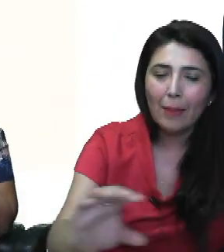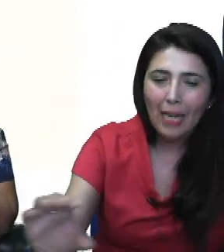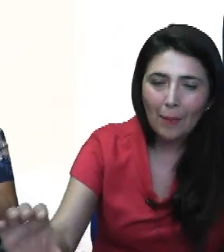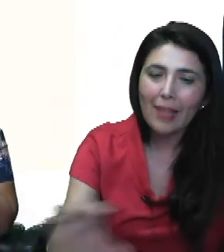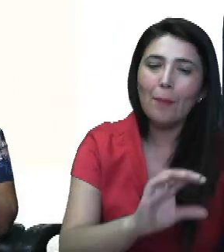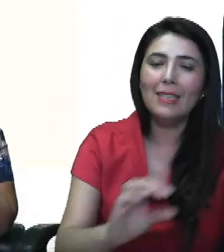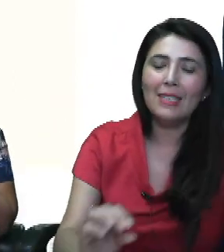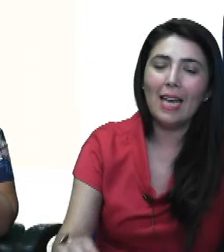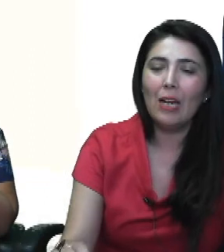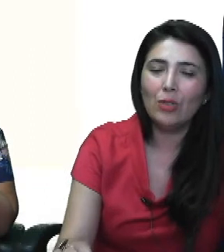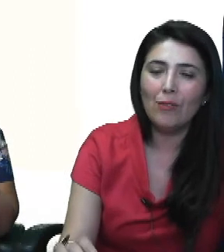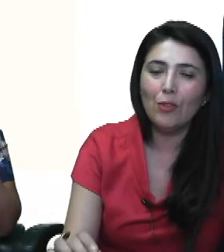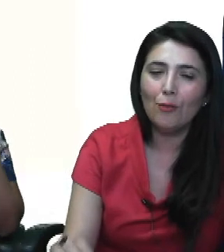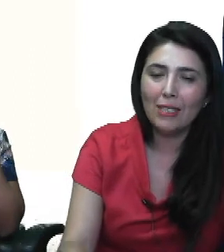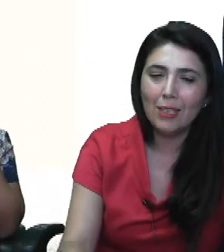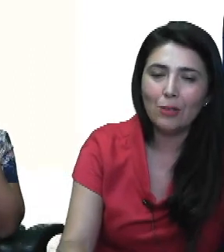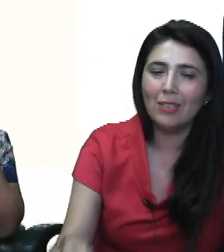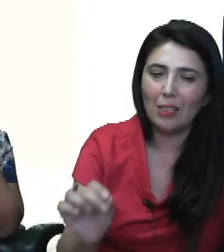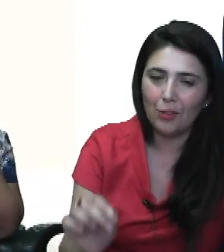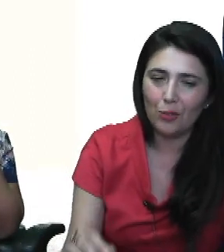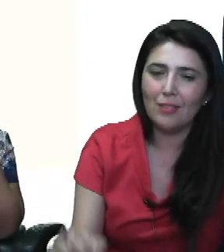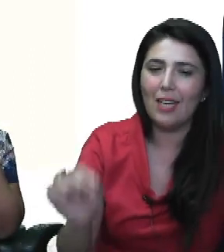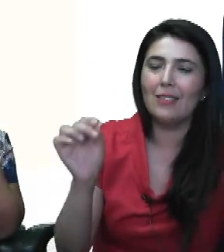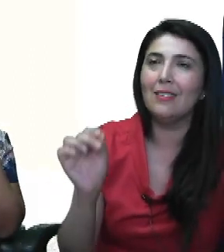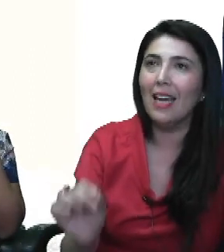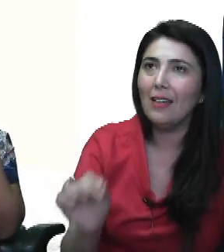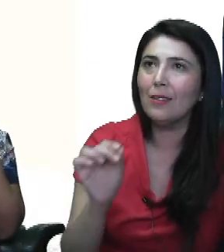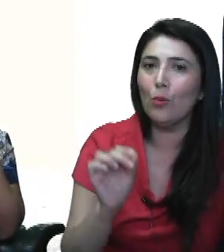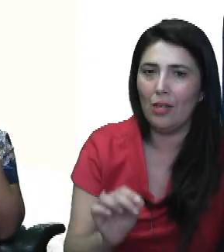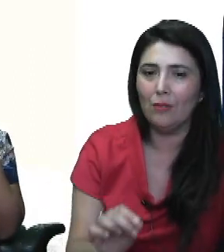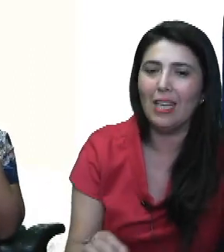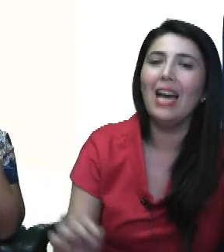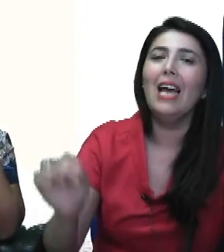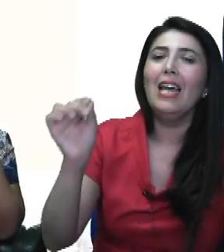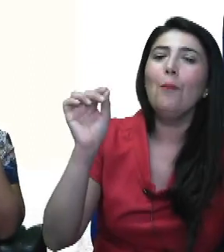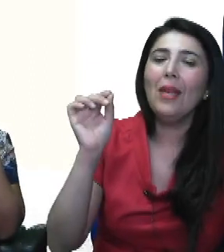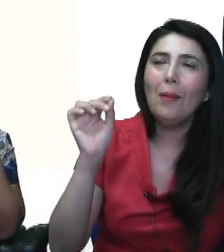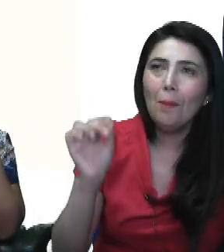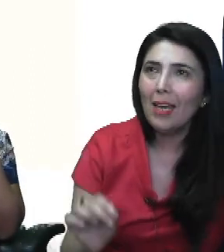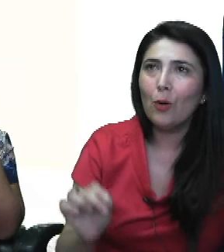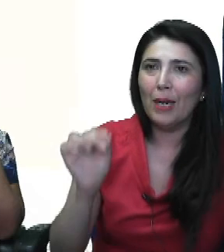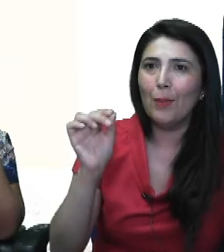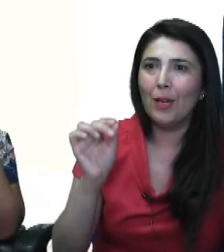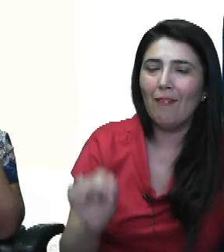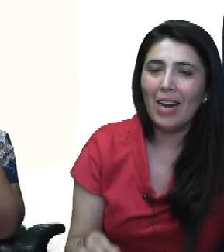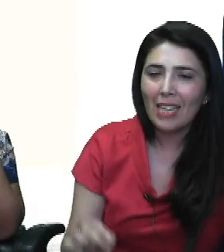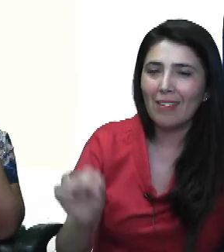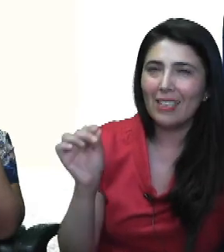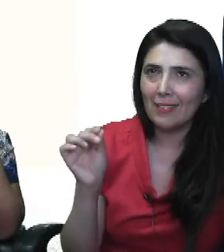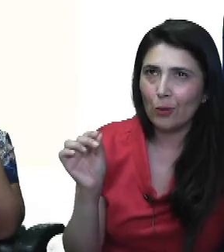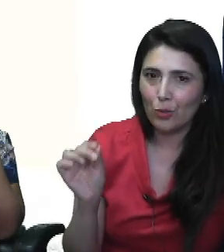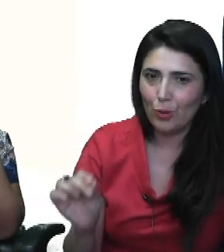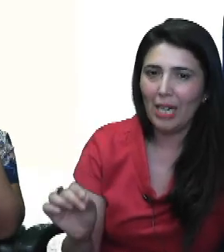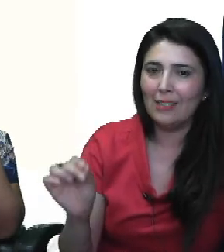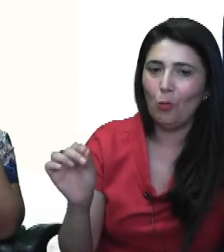de esta pirámide plantea los servicios básicos, satisfacción de necesidades esenciales y seguridad. O sea, primero, para poder hablar de